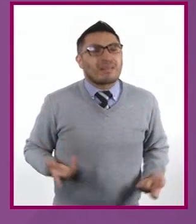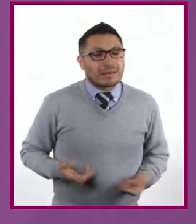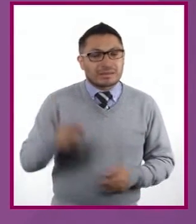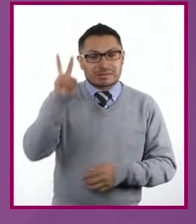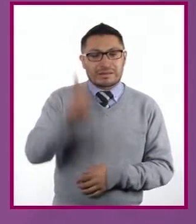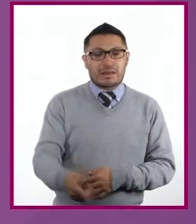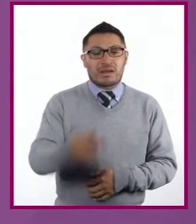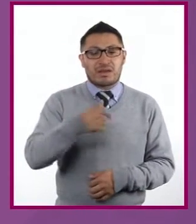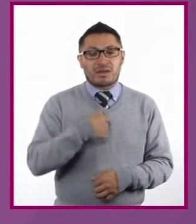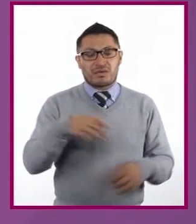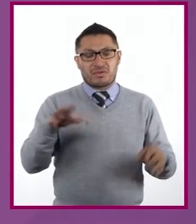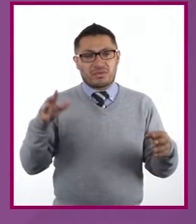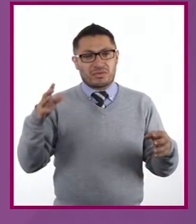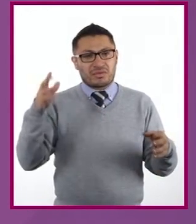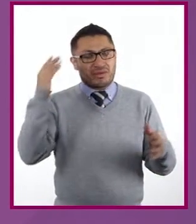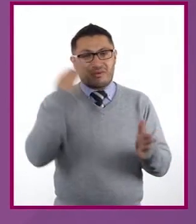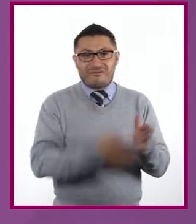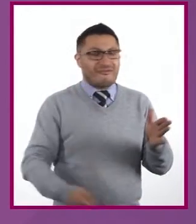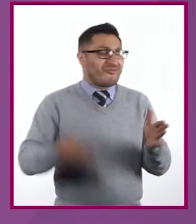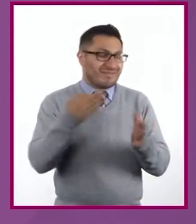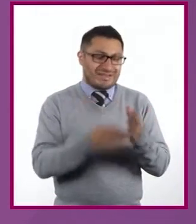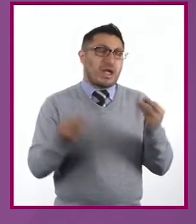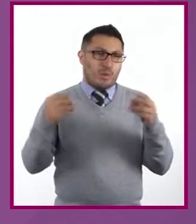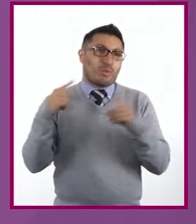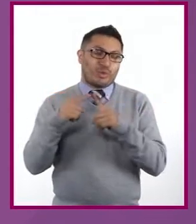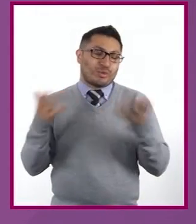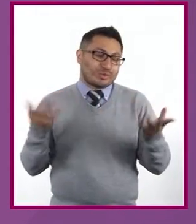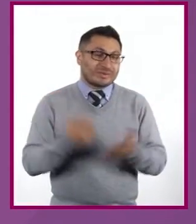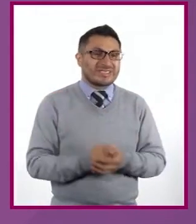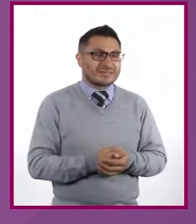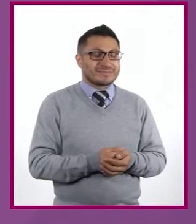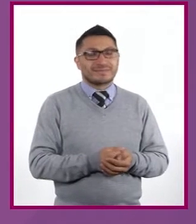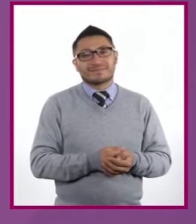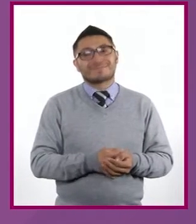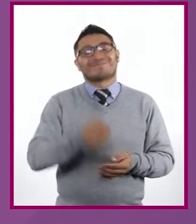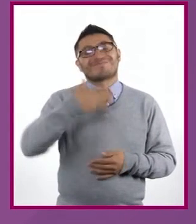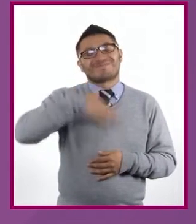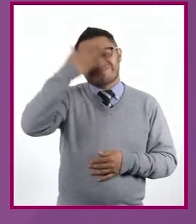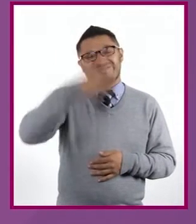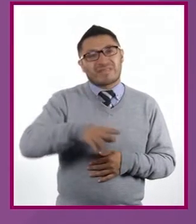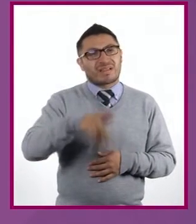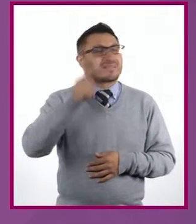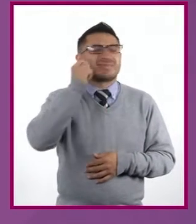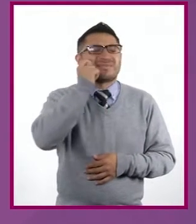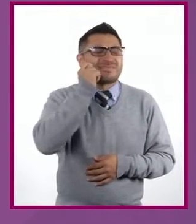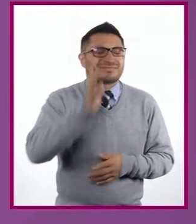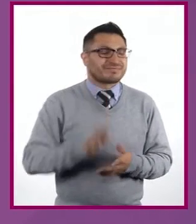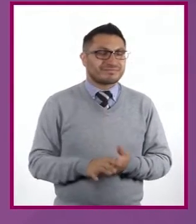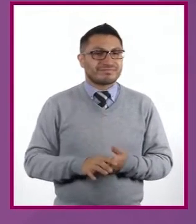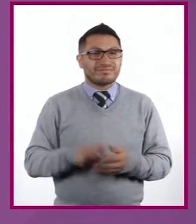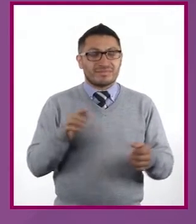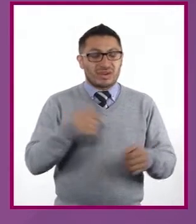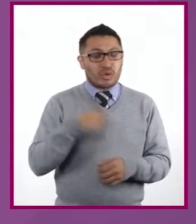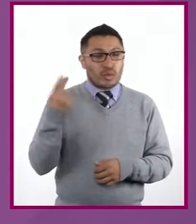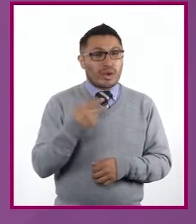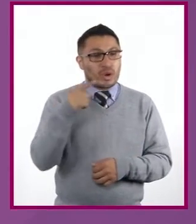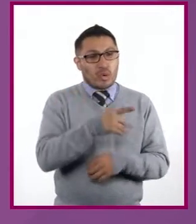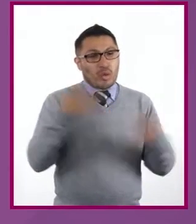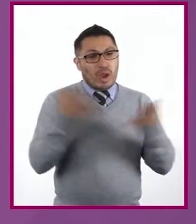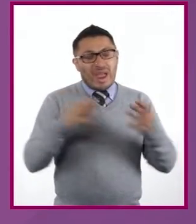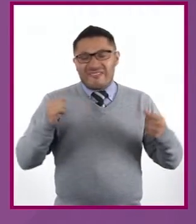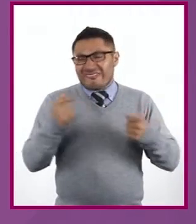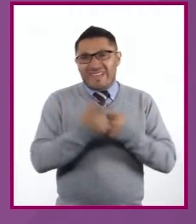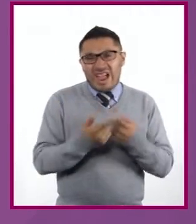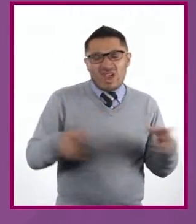soy uno de los que ha estado faltando al templo. Sí, ya sé. No importa. Lo que necesito es que hagas algo